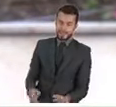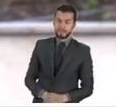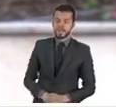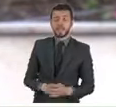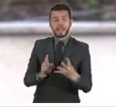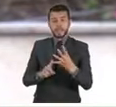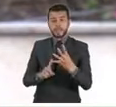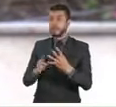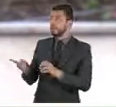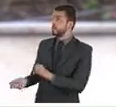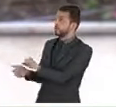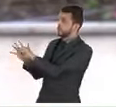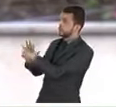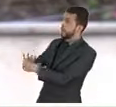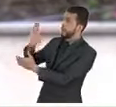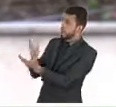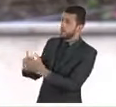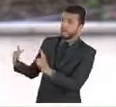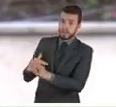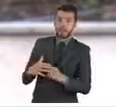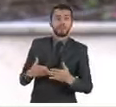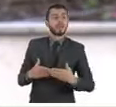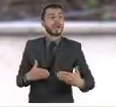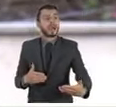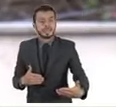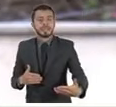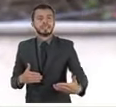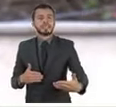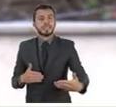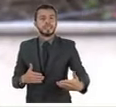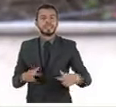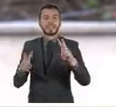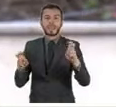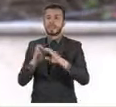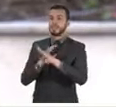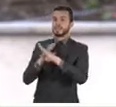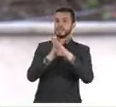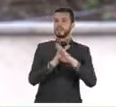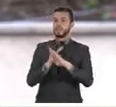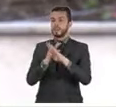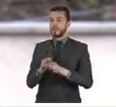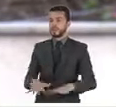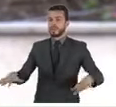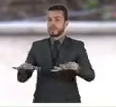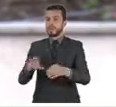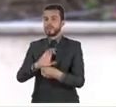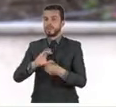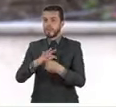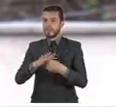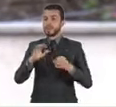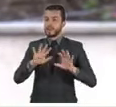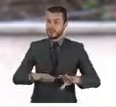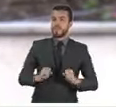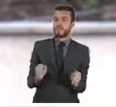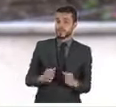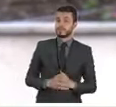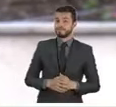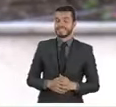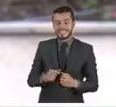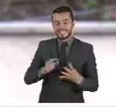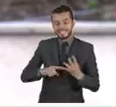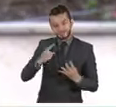la pospandemia cobra mayor relevancia, y es toda la mirada de seguridad regional. ¿Cómo logramos fortalecer de la